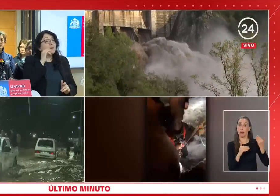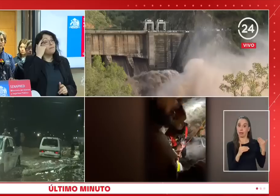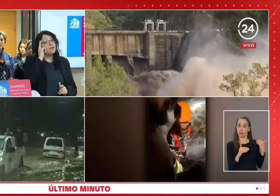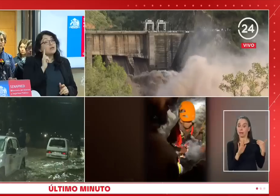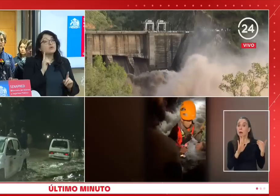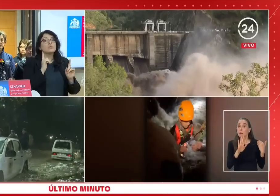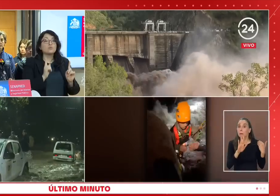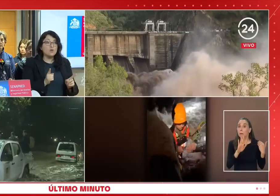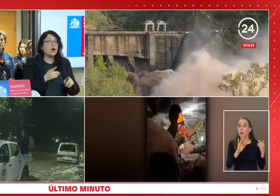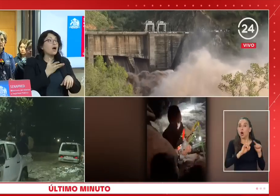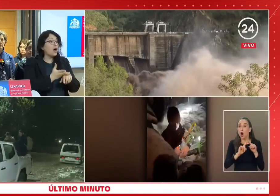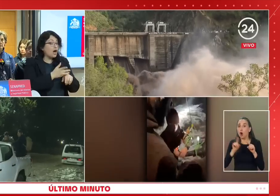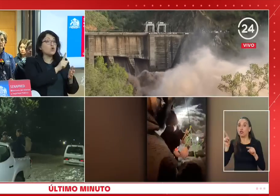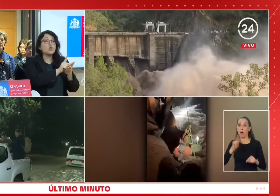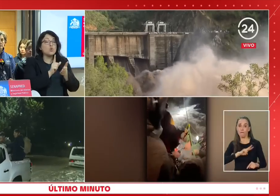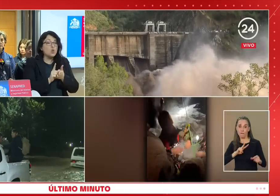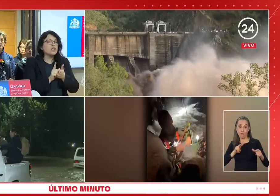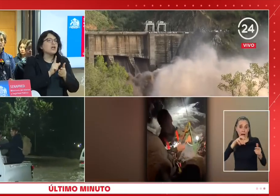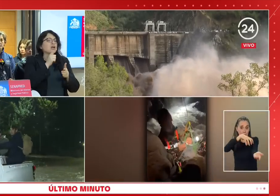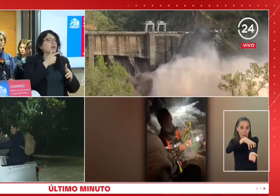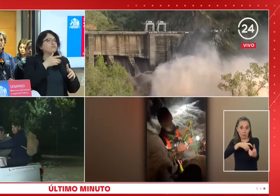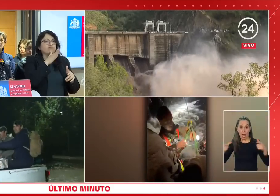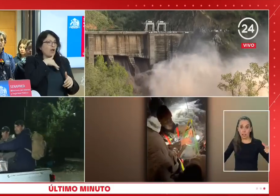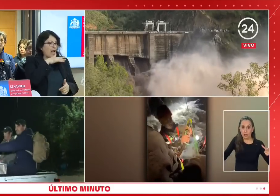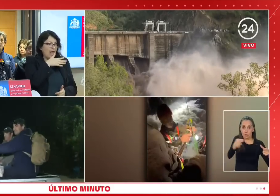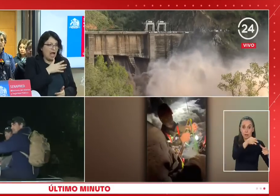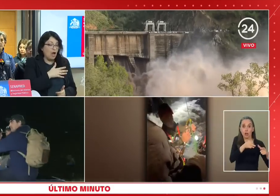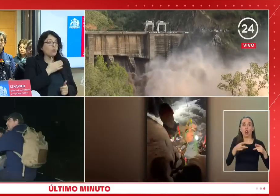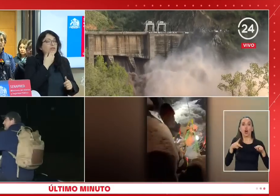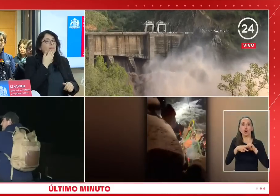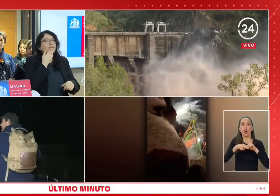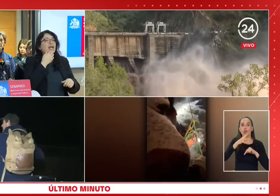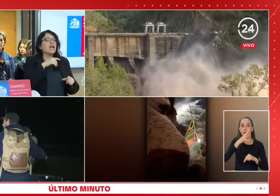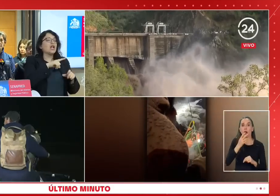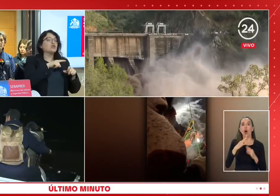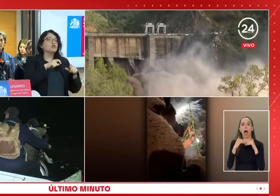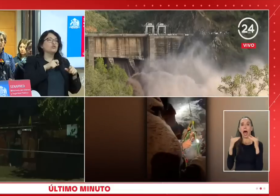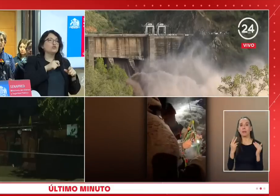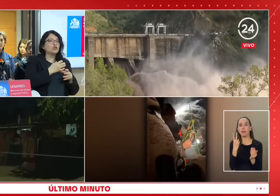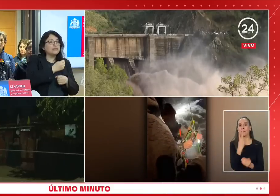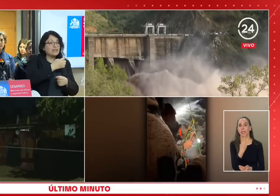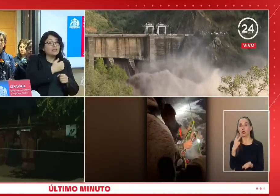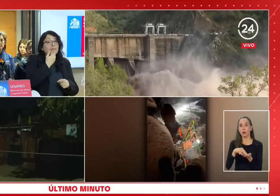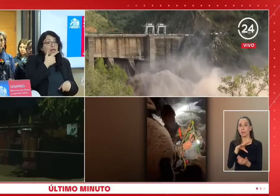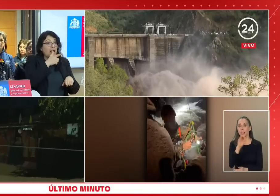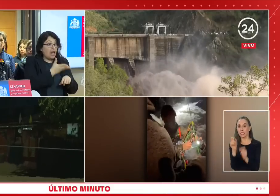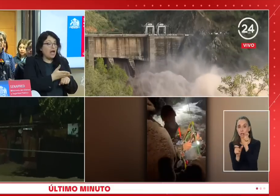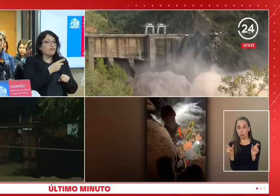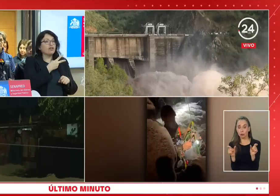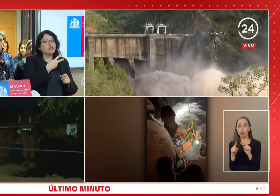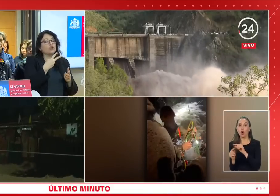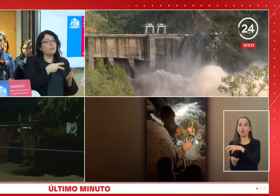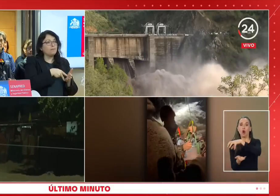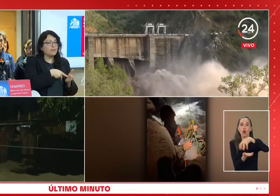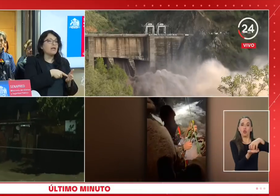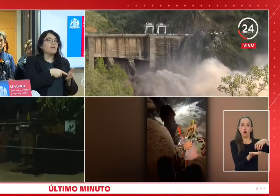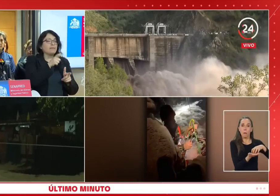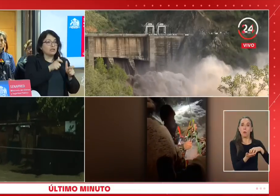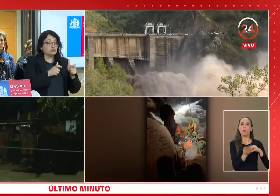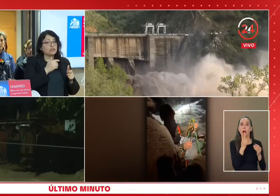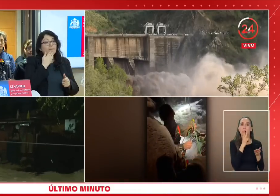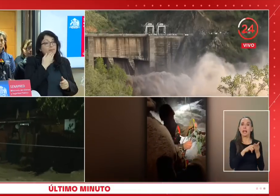tenemos varios lugares que están con corte de agua en los Andes veintidós mil quinientos clientes y en las comunas de